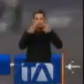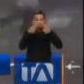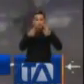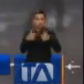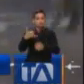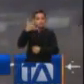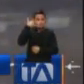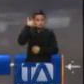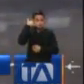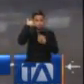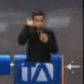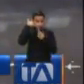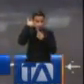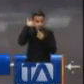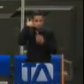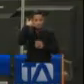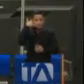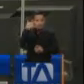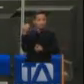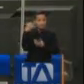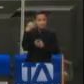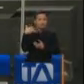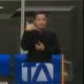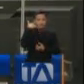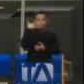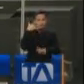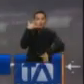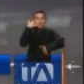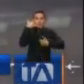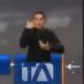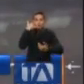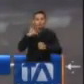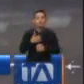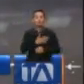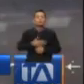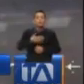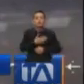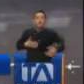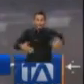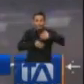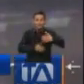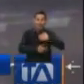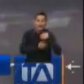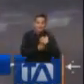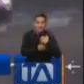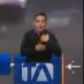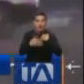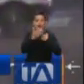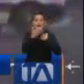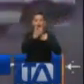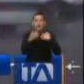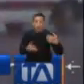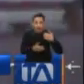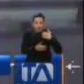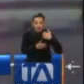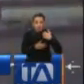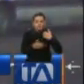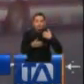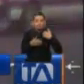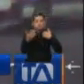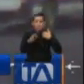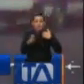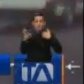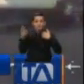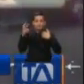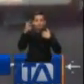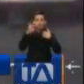llamada telefónica, en donde se les indicaba cómo debían coger a la bebé. Por favor, abríguenle al bebé, por favor. Ya está avanzando la unidad, mi